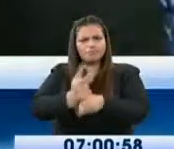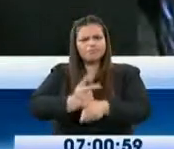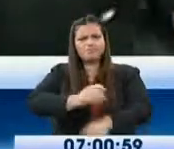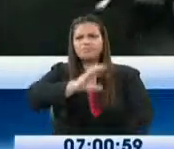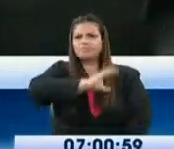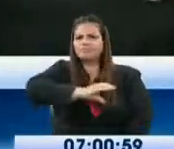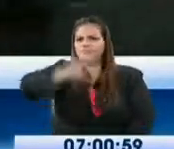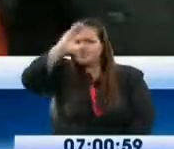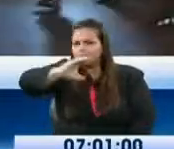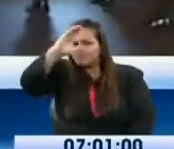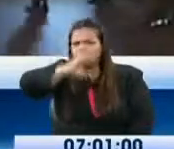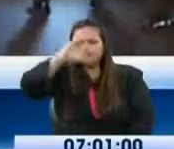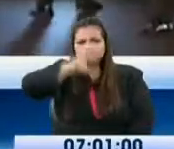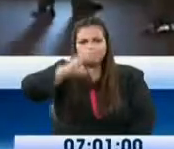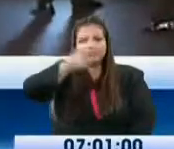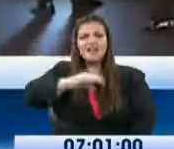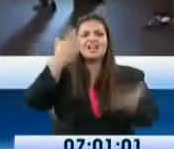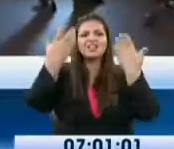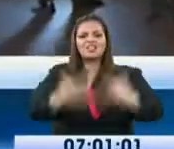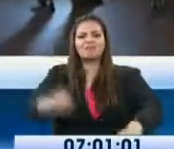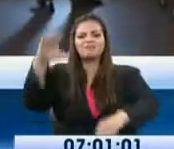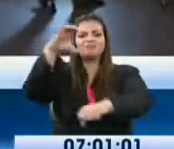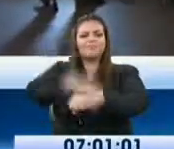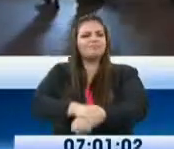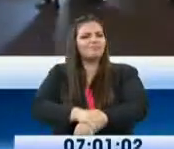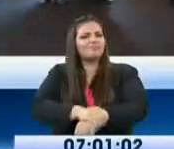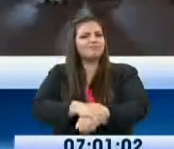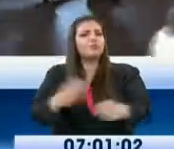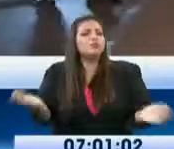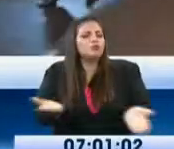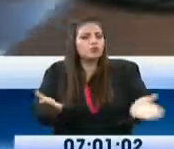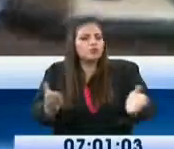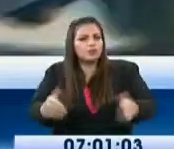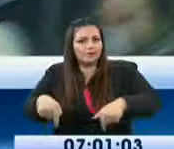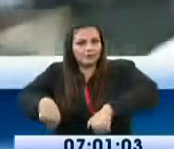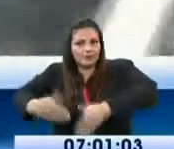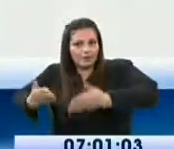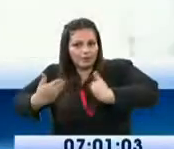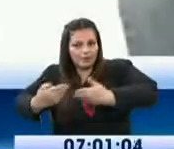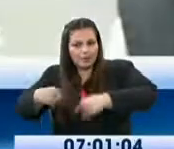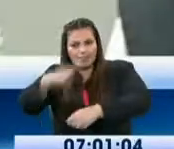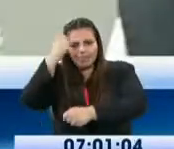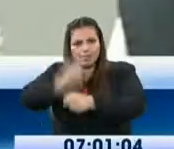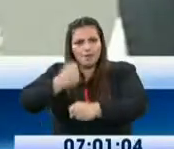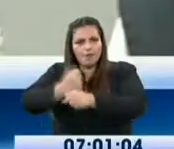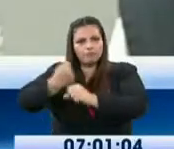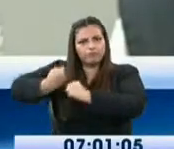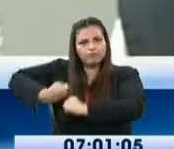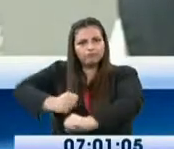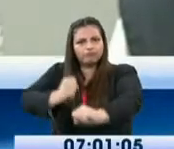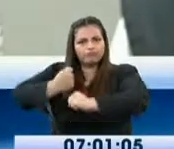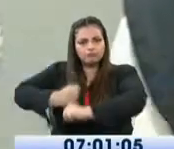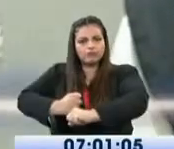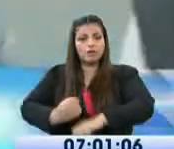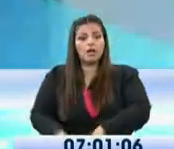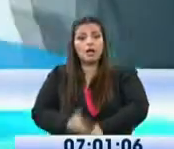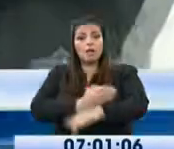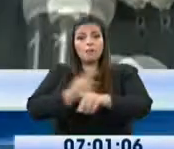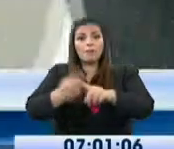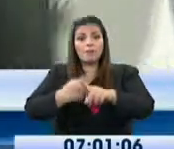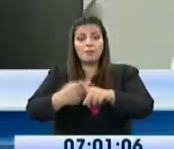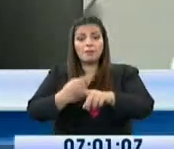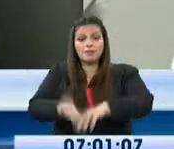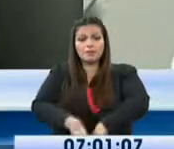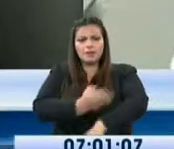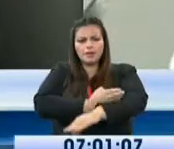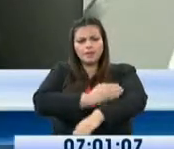en la ciudad de Guayaquil, mientras el sujeto se encontraba realizando trabajos de albañilería. Y luego de varios meses de labores de